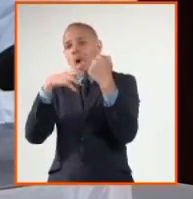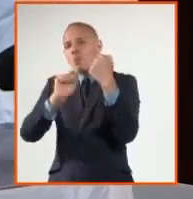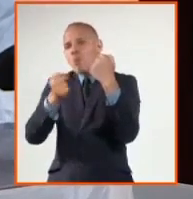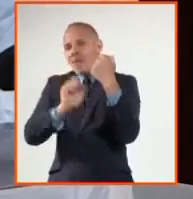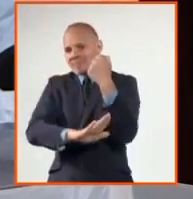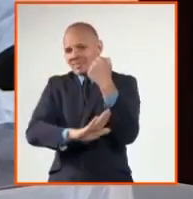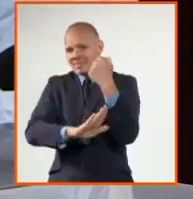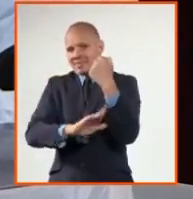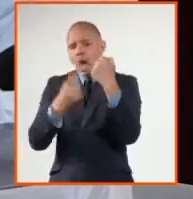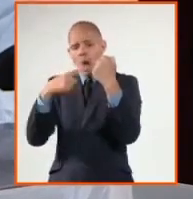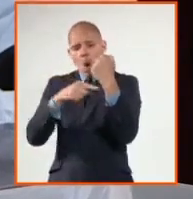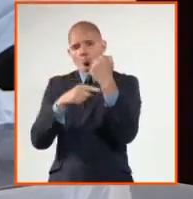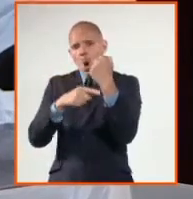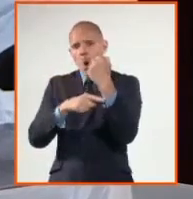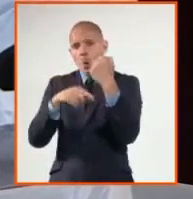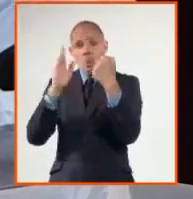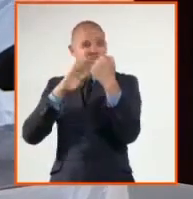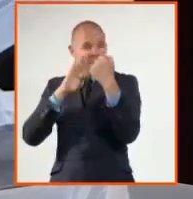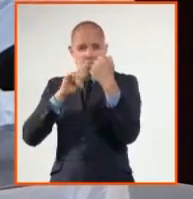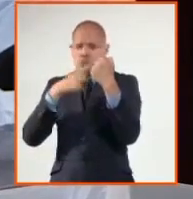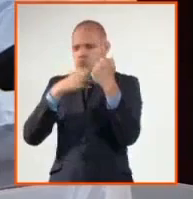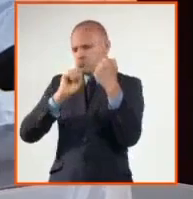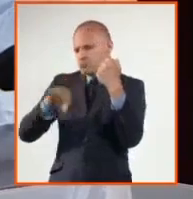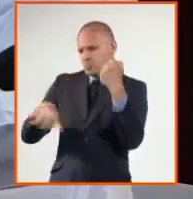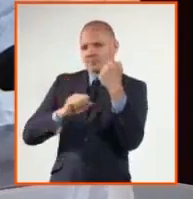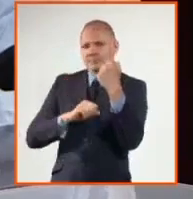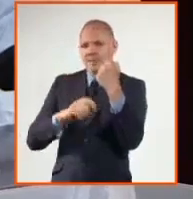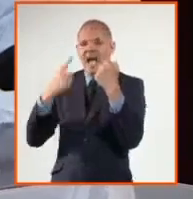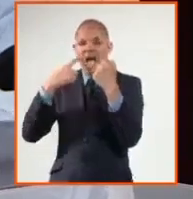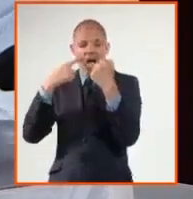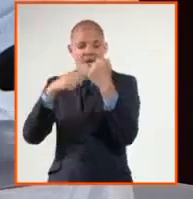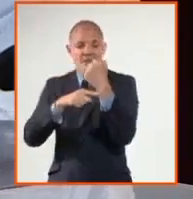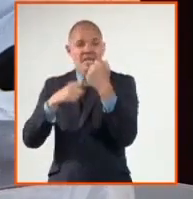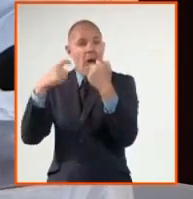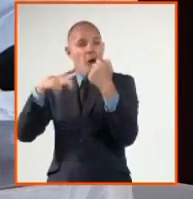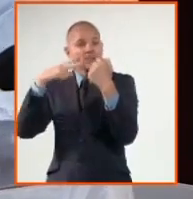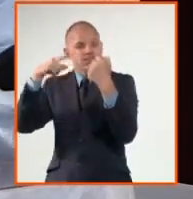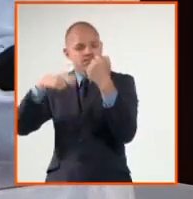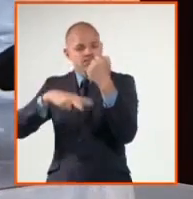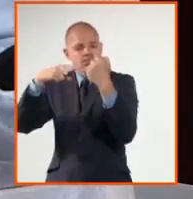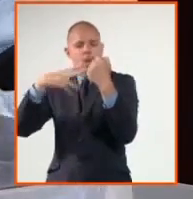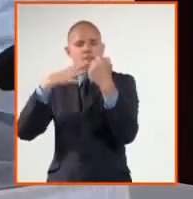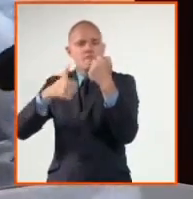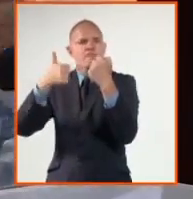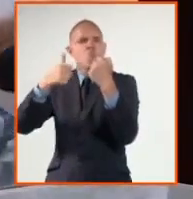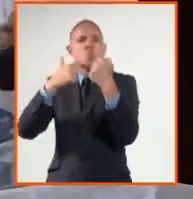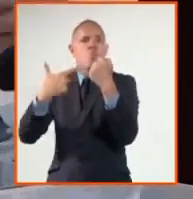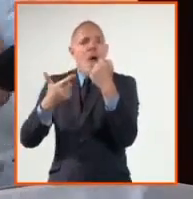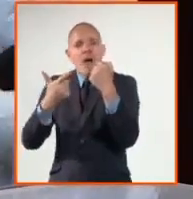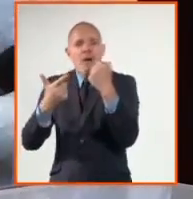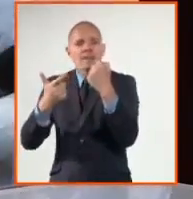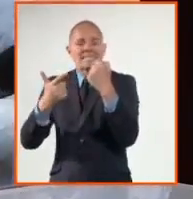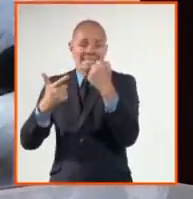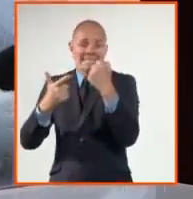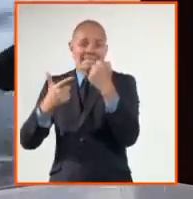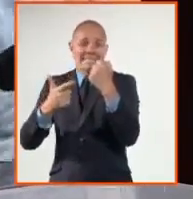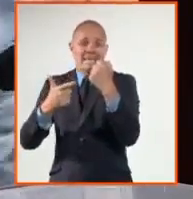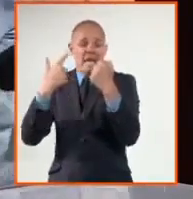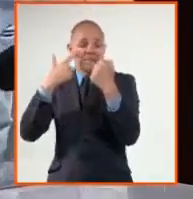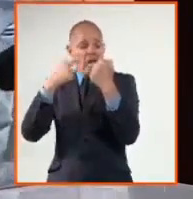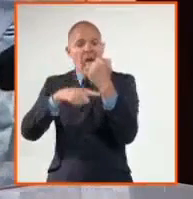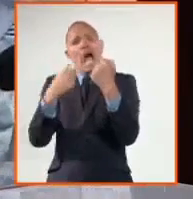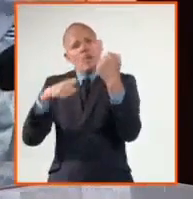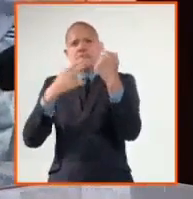desmontar una pieza para montar una pieza que no va a garantizar después un periodo de un ciclo digamos de uno de